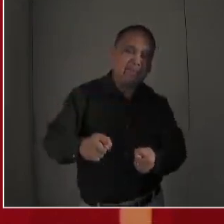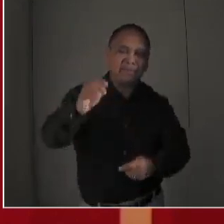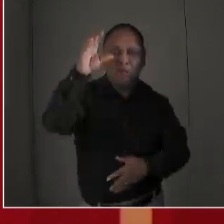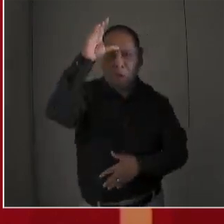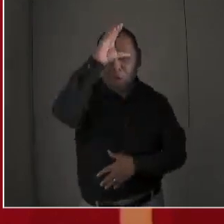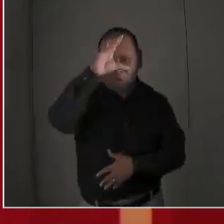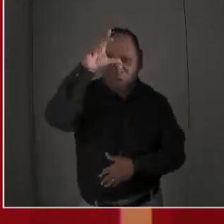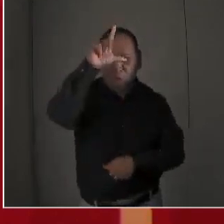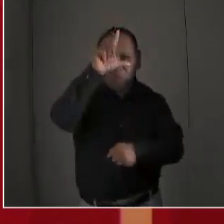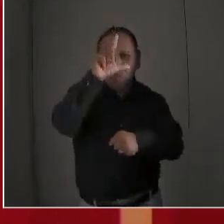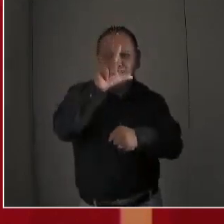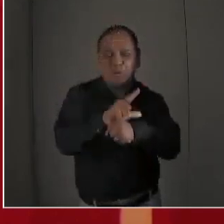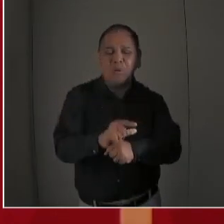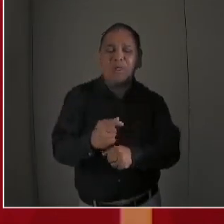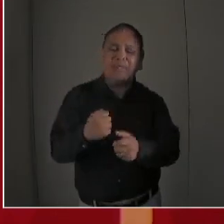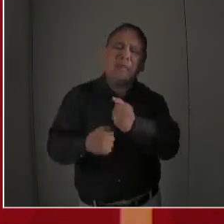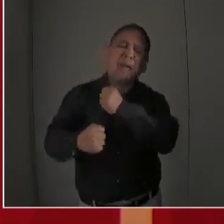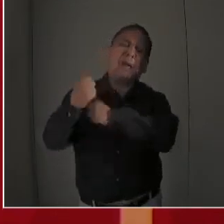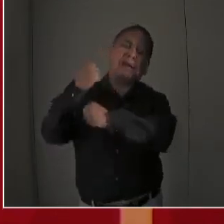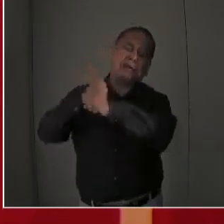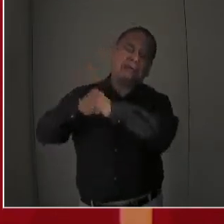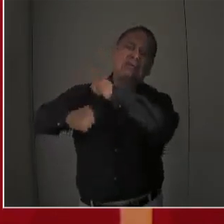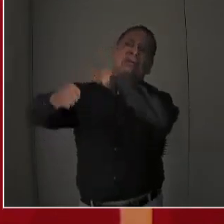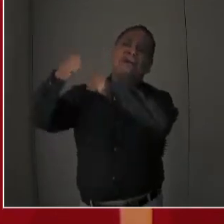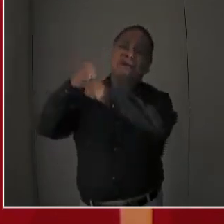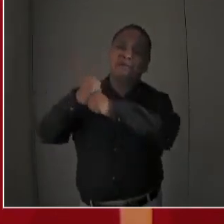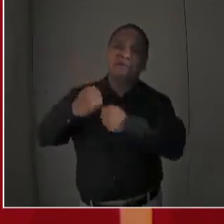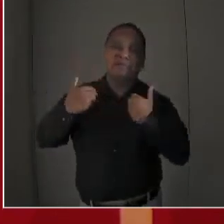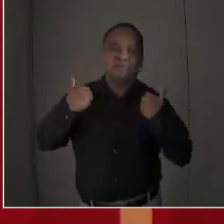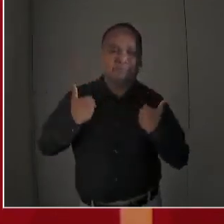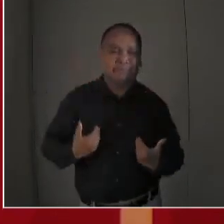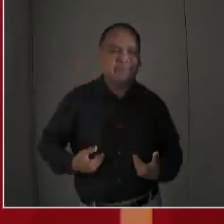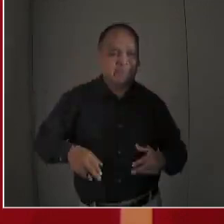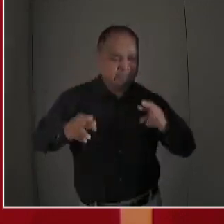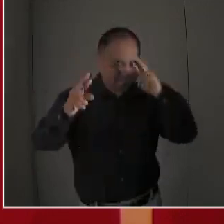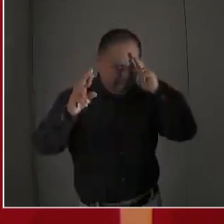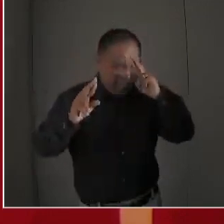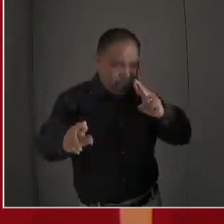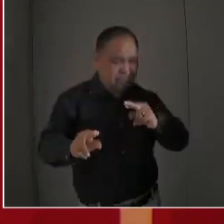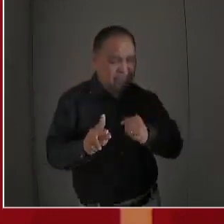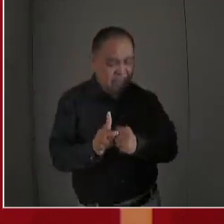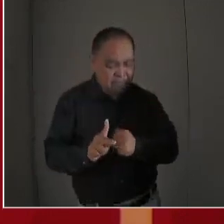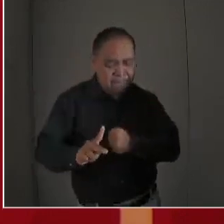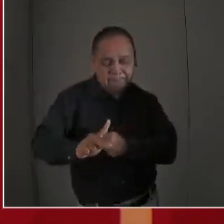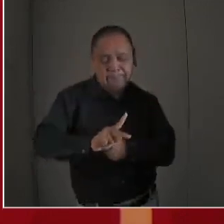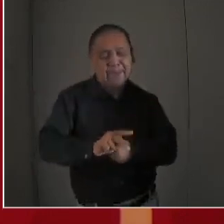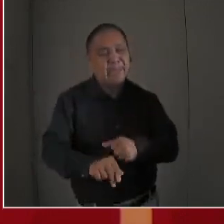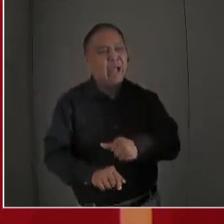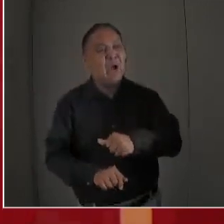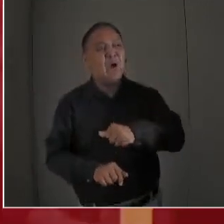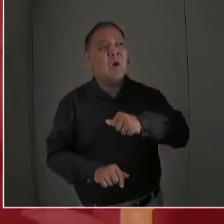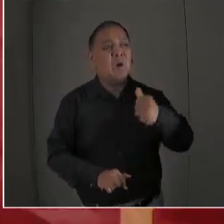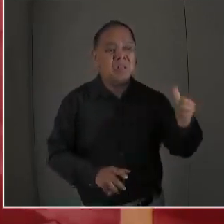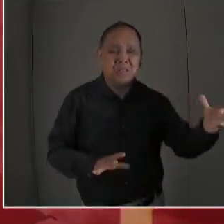culturas milenarias, que con todo respeto ya quisieran en otros países